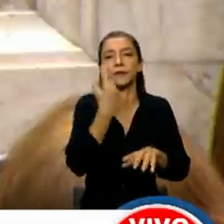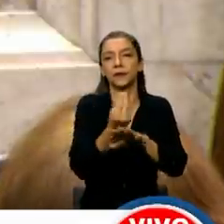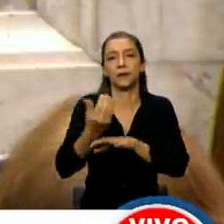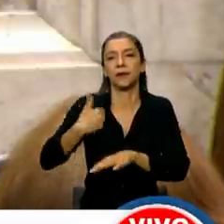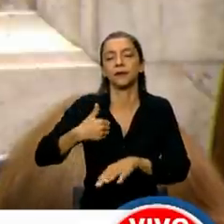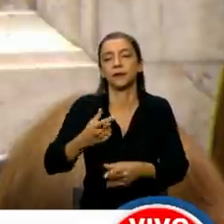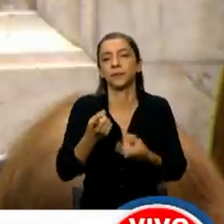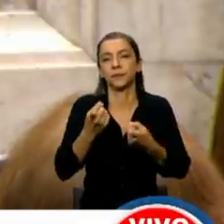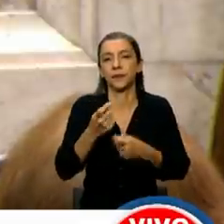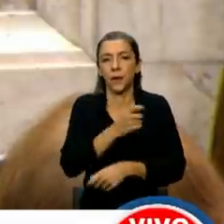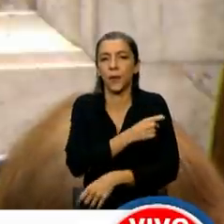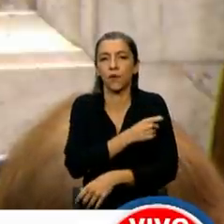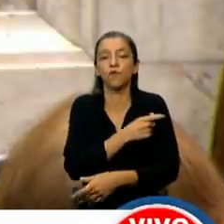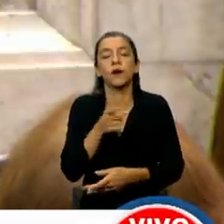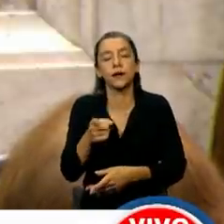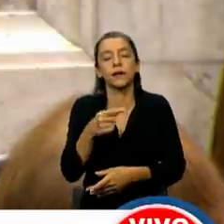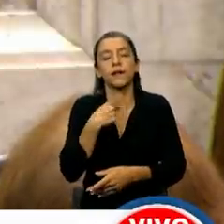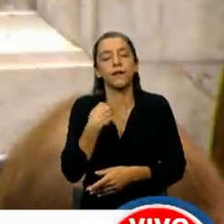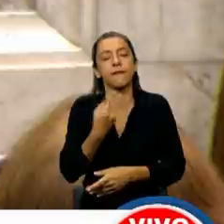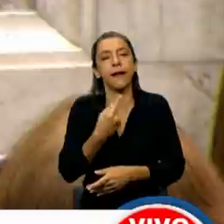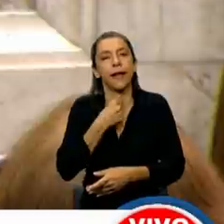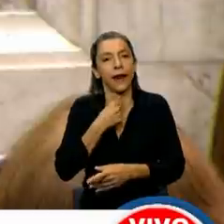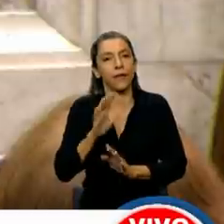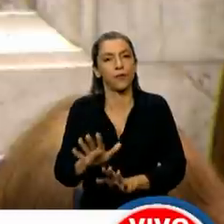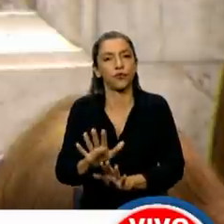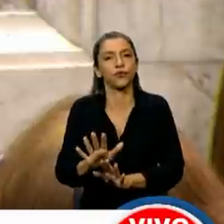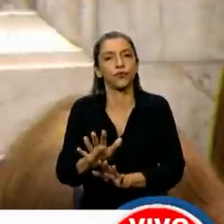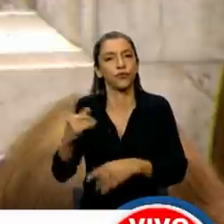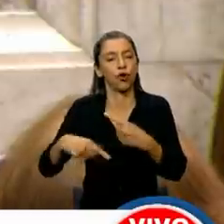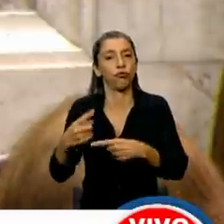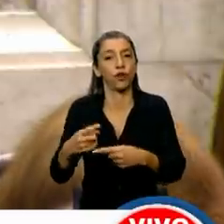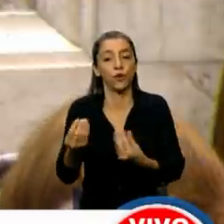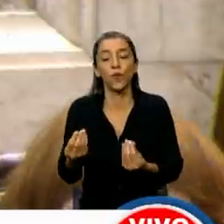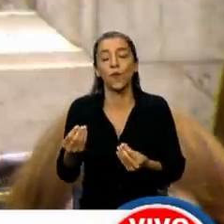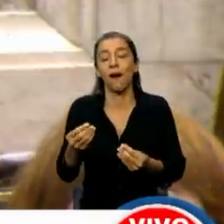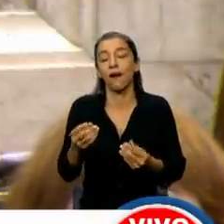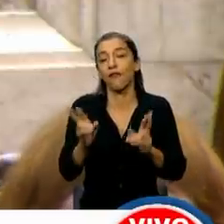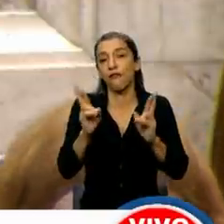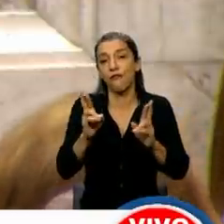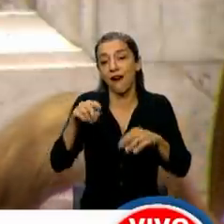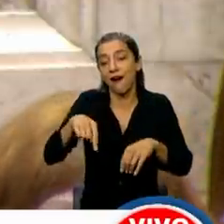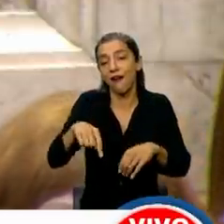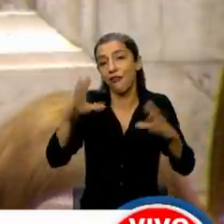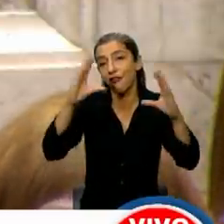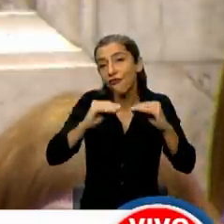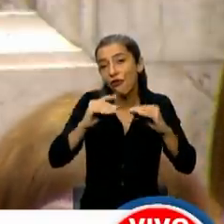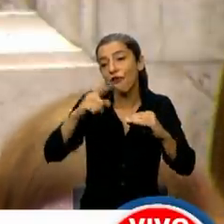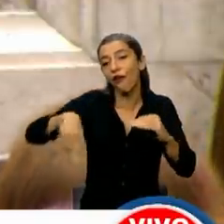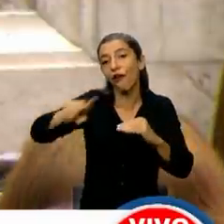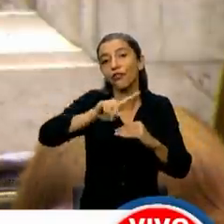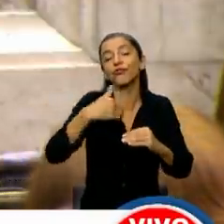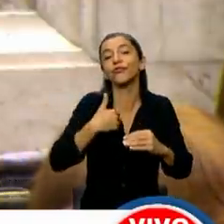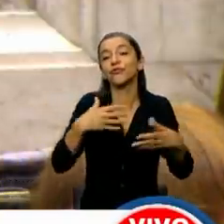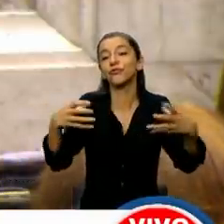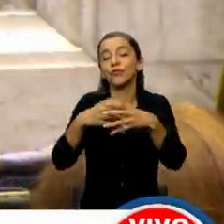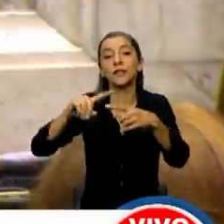y esto es lo que queremos señor presidente que en este tramo que queda la noche llamar a la oposición a que ponga